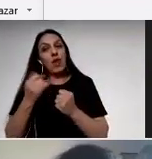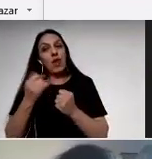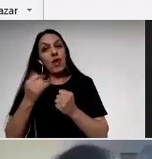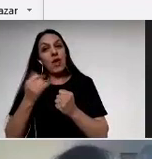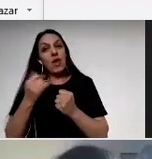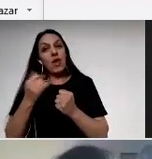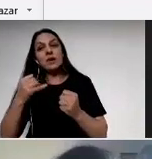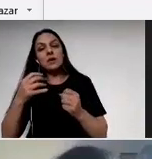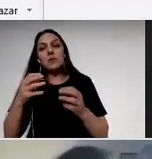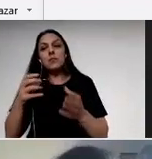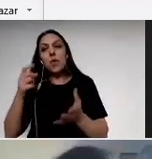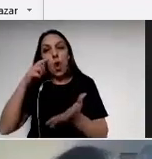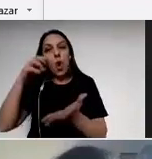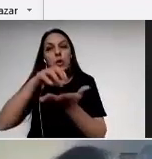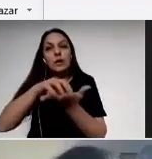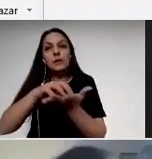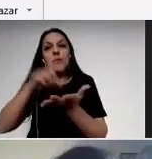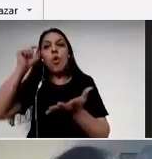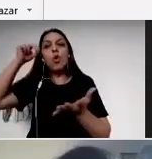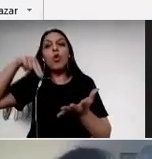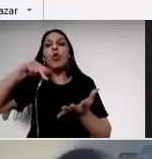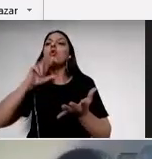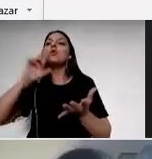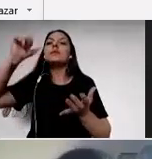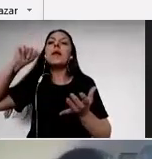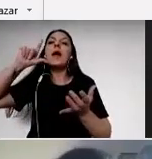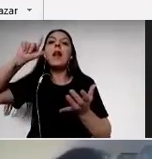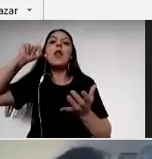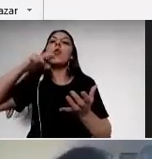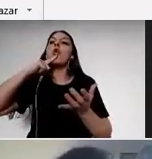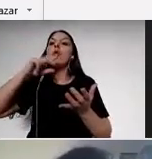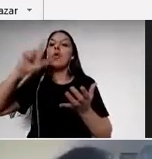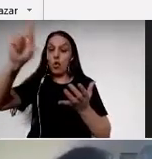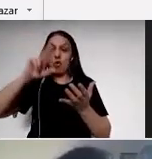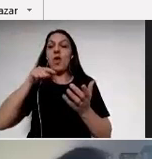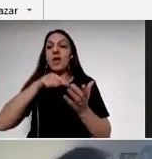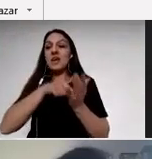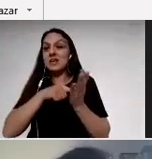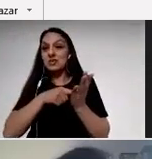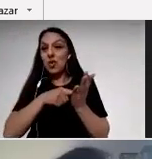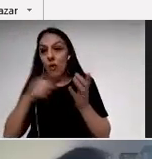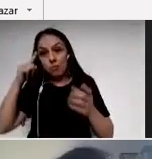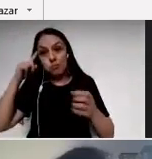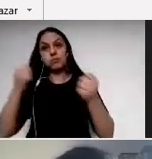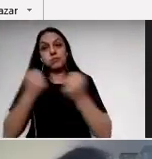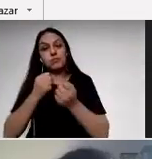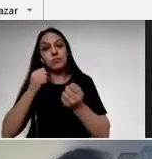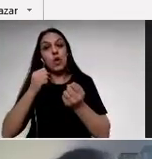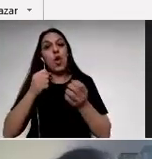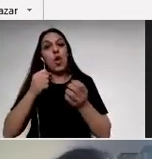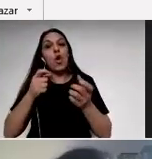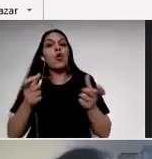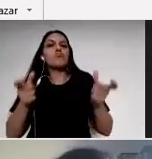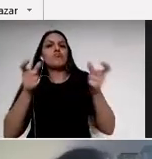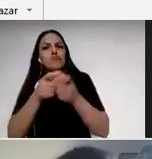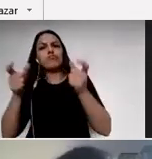contralor se expresan a través de los comités. Entonces, los comités de cada tratado,